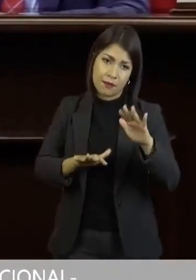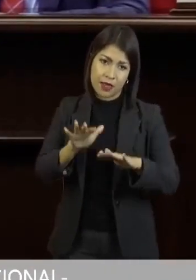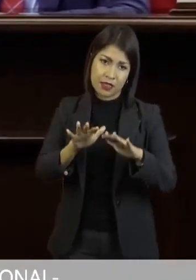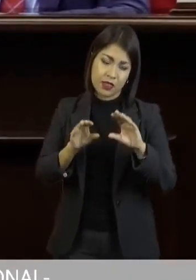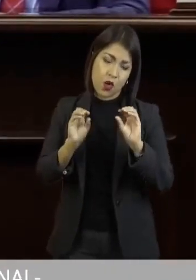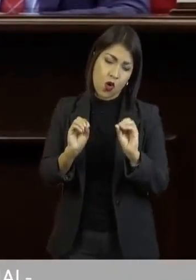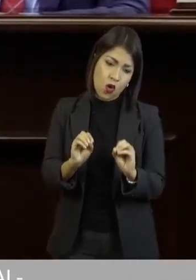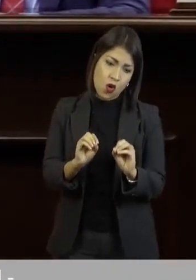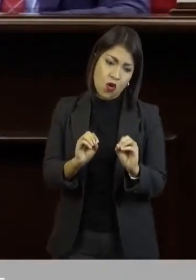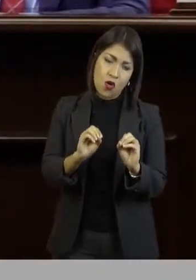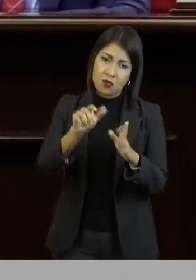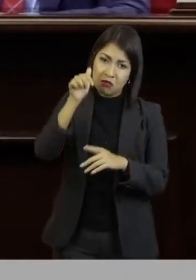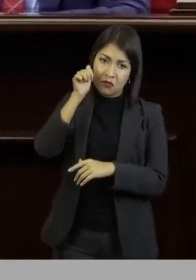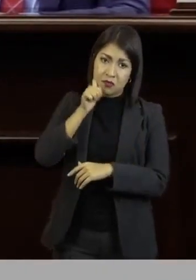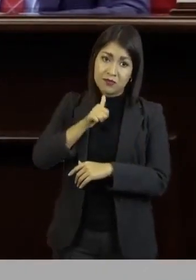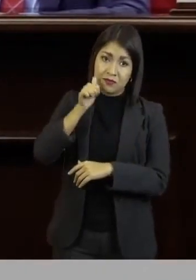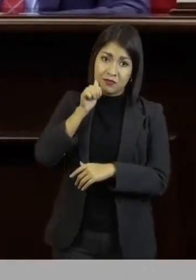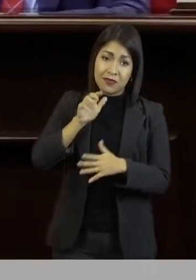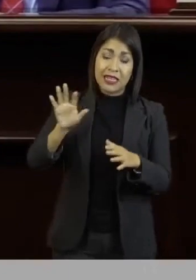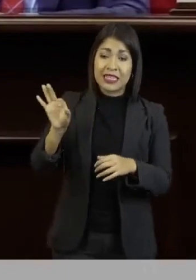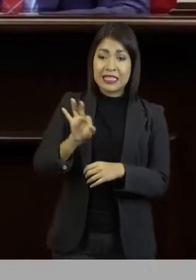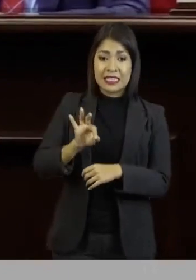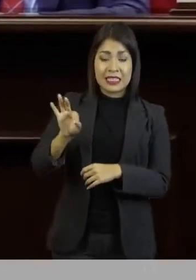siempre, pues es imposible